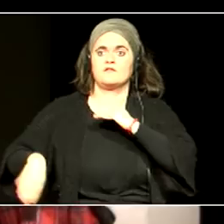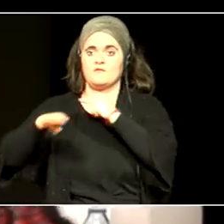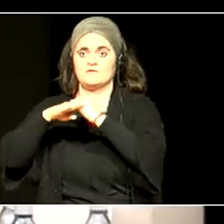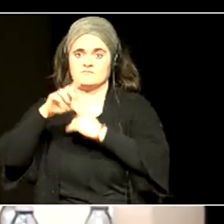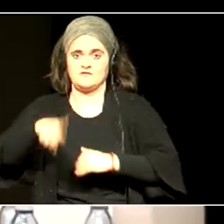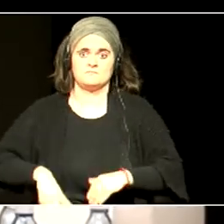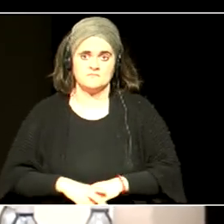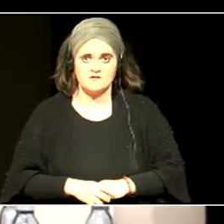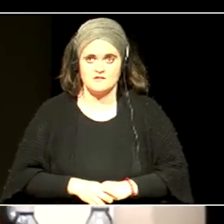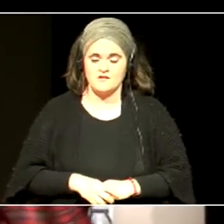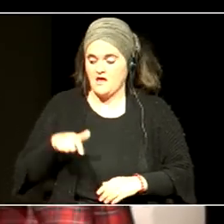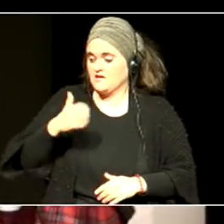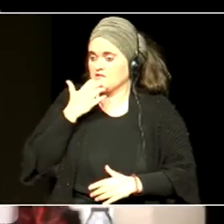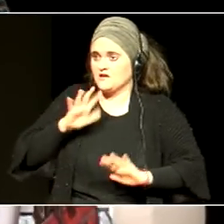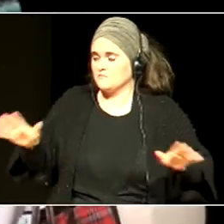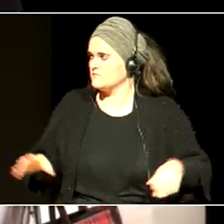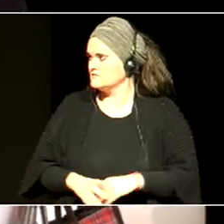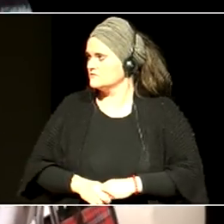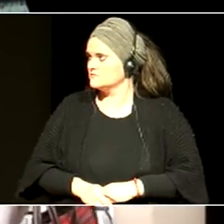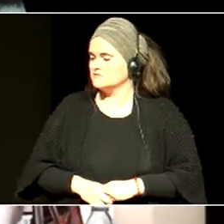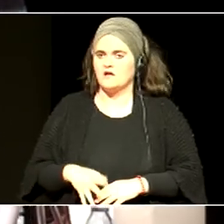htan adid